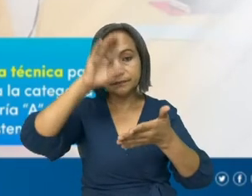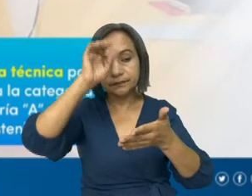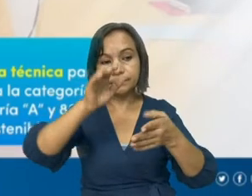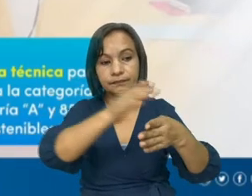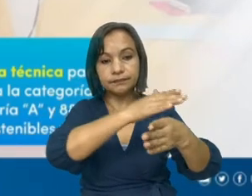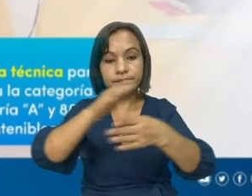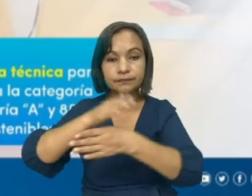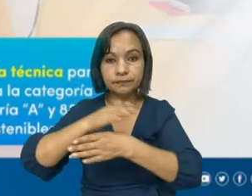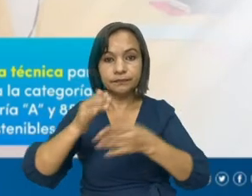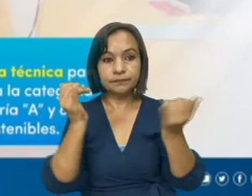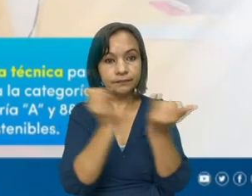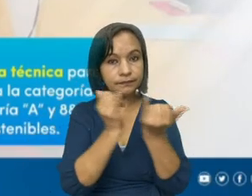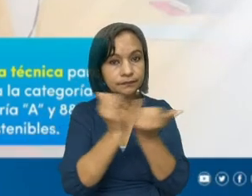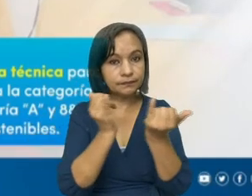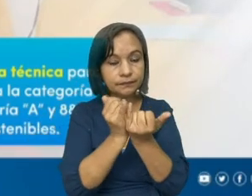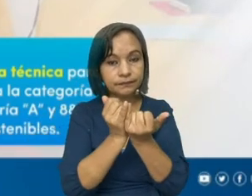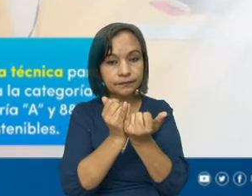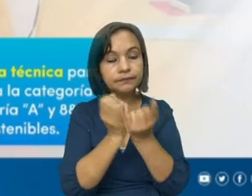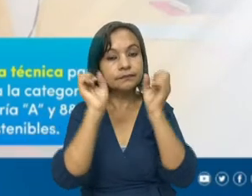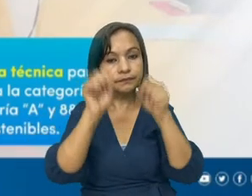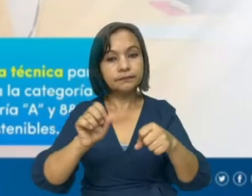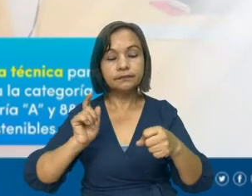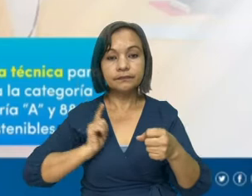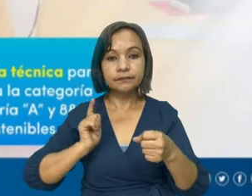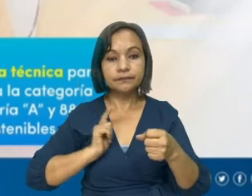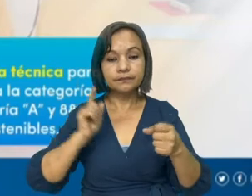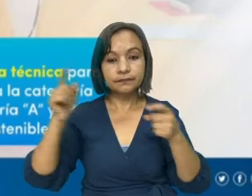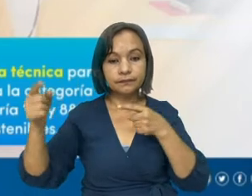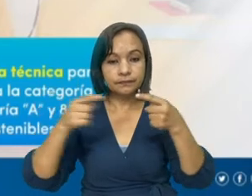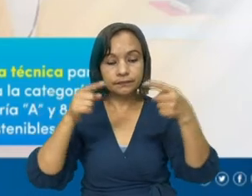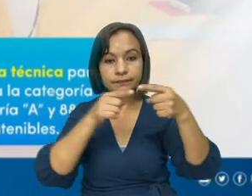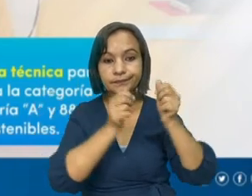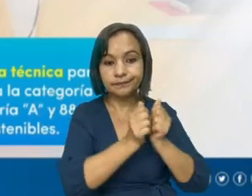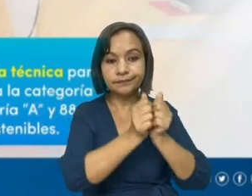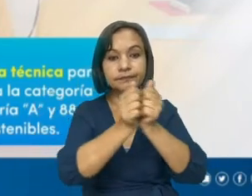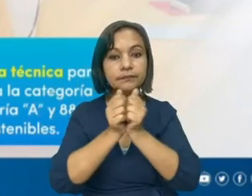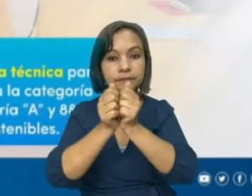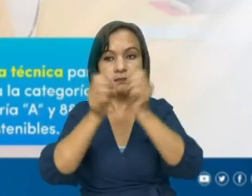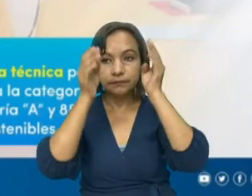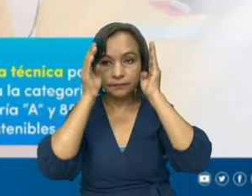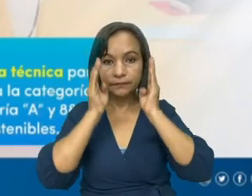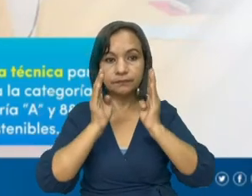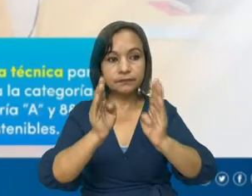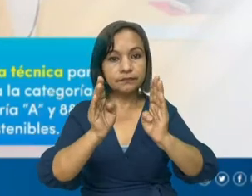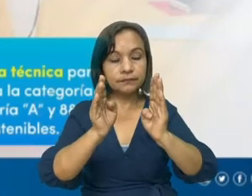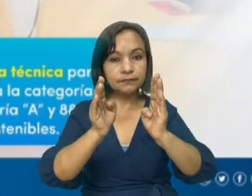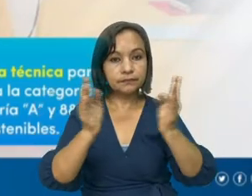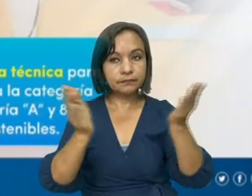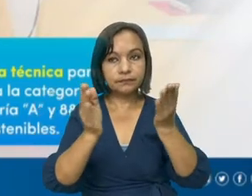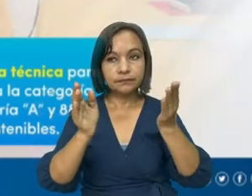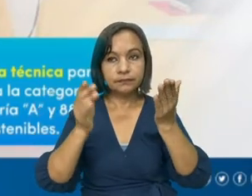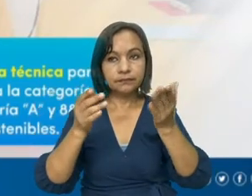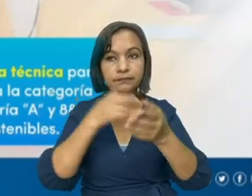locales. Y además nosotros vamos a tener una estrategia de acompañamiento y asistencia técnica para